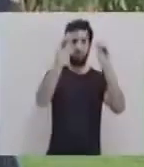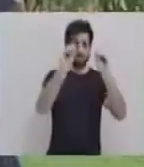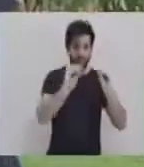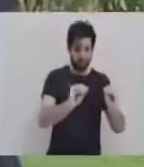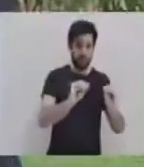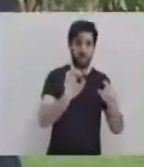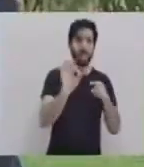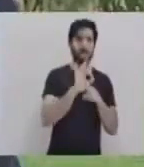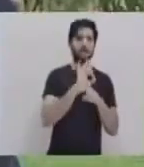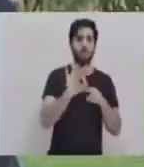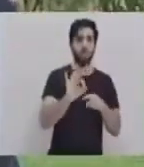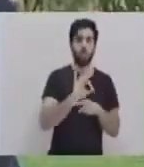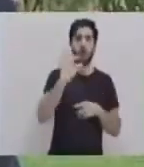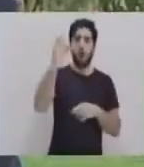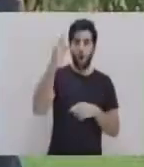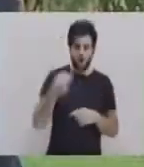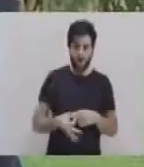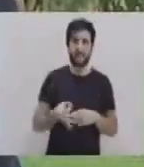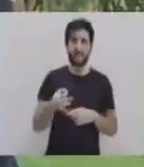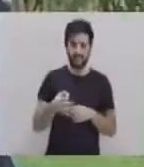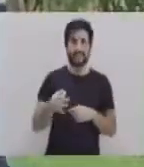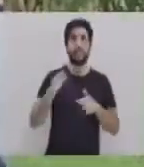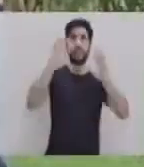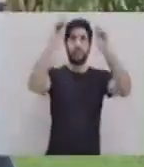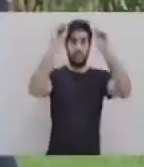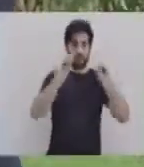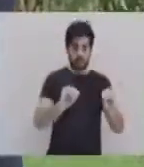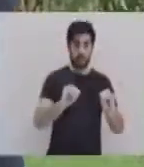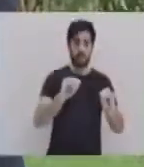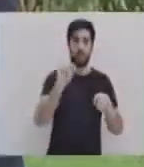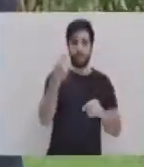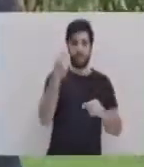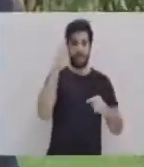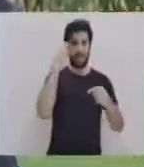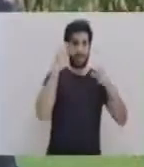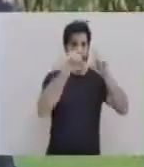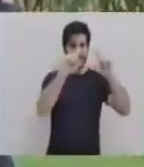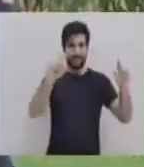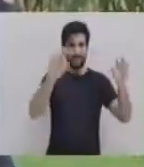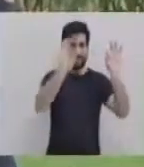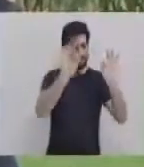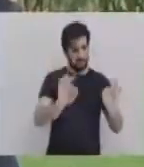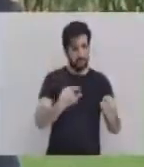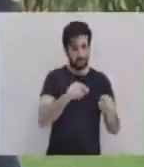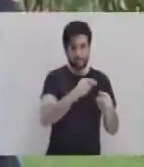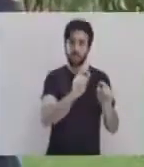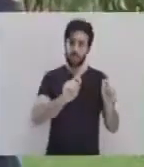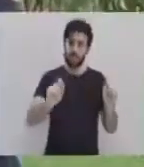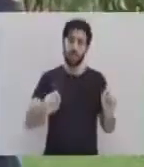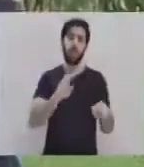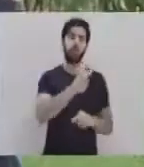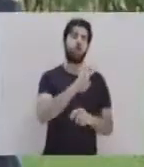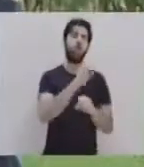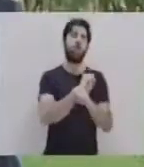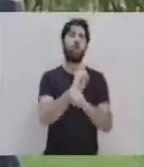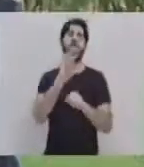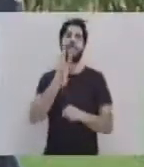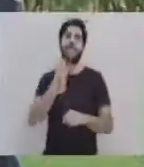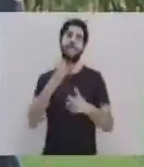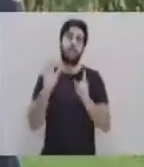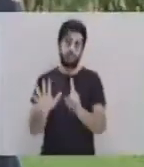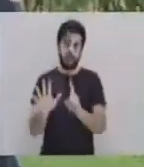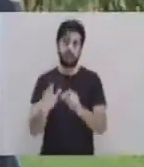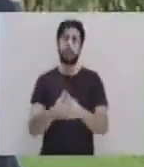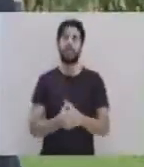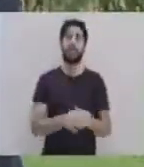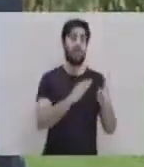Y decimos entonces 2 por 3, 6. 6. 6x y acá solo colocamos el 16. ¿Te